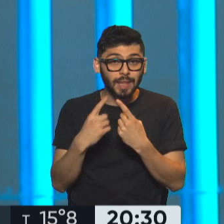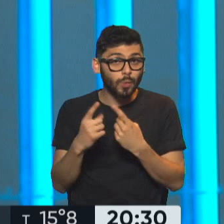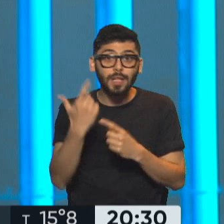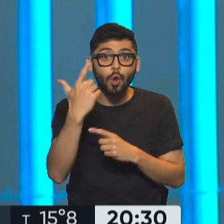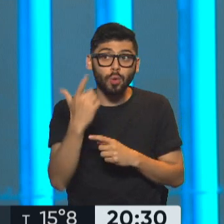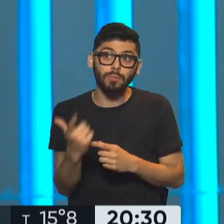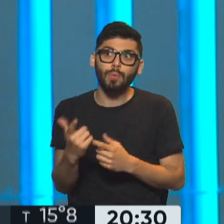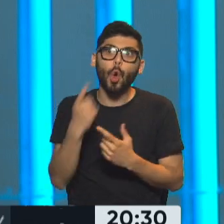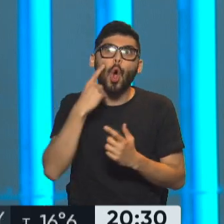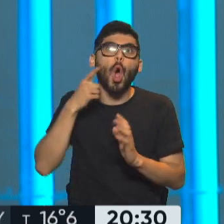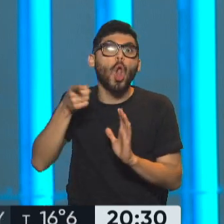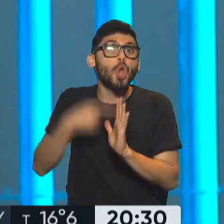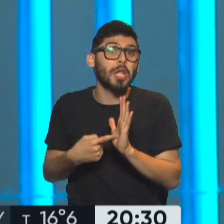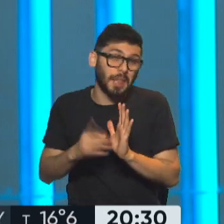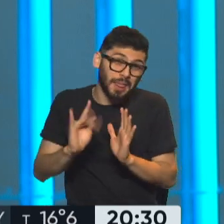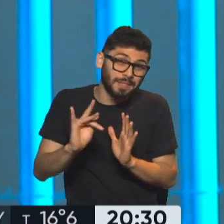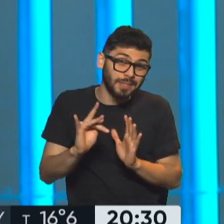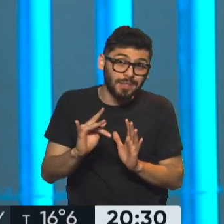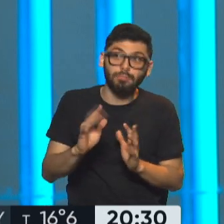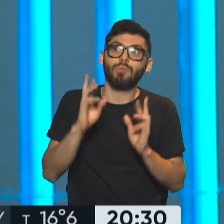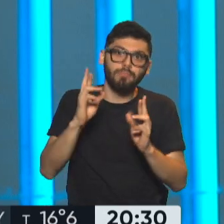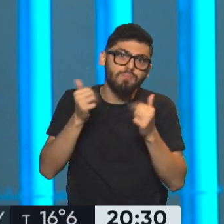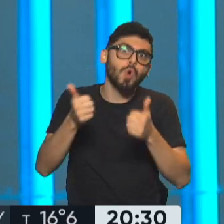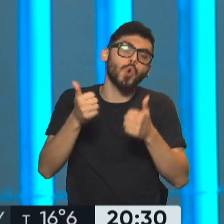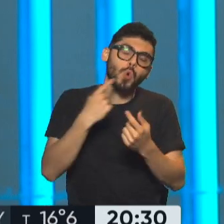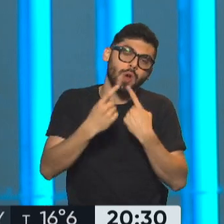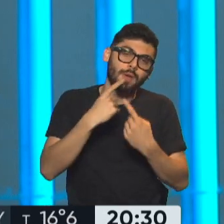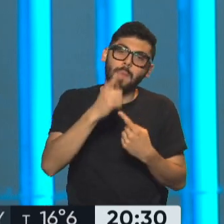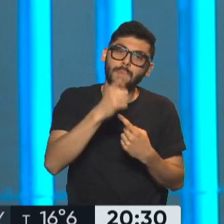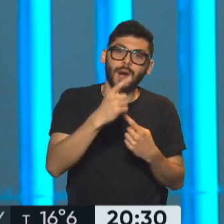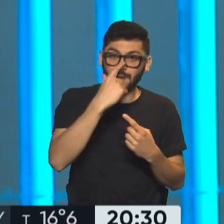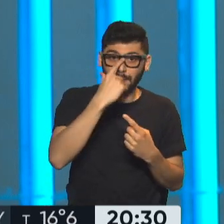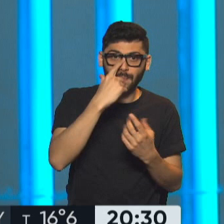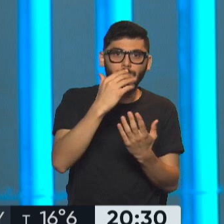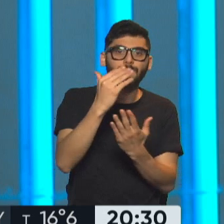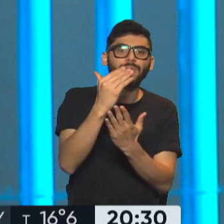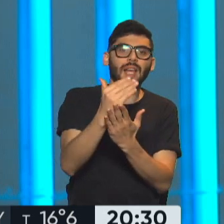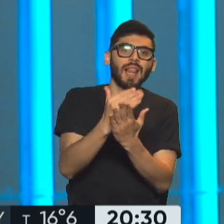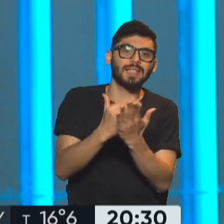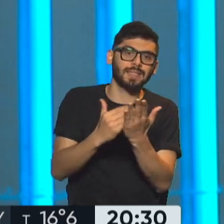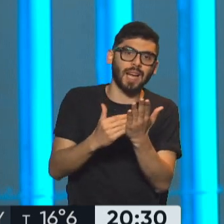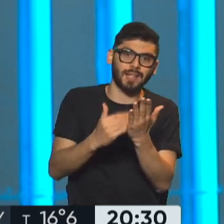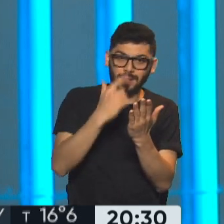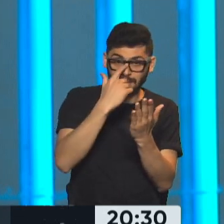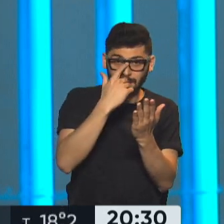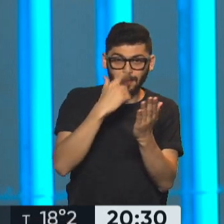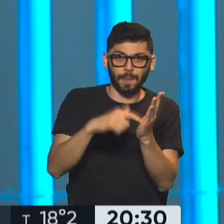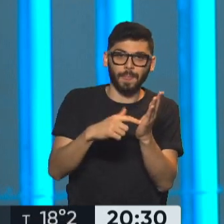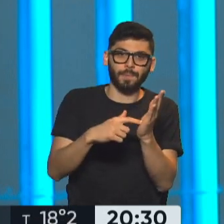Bien. Yo creo que algún día vamos a revisar el tema de las listas sábanos y la gente va a poder